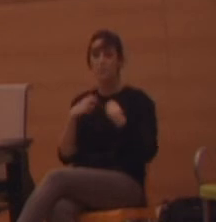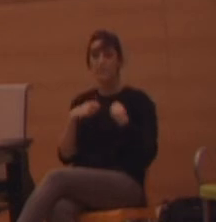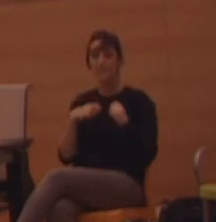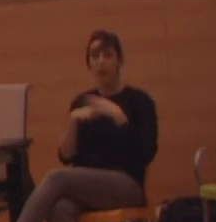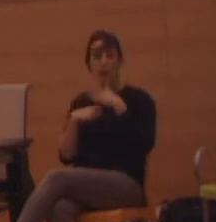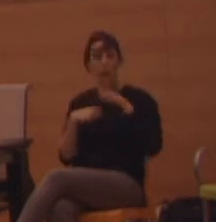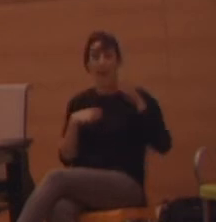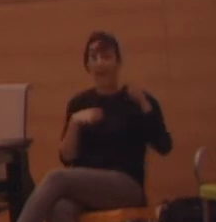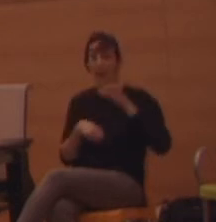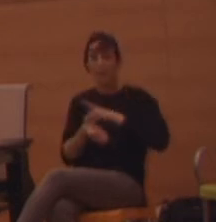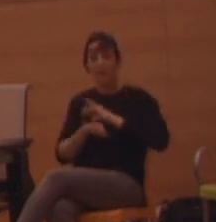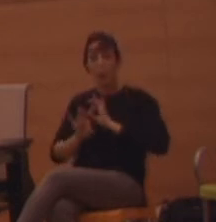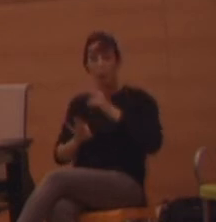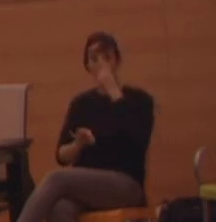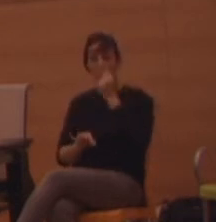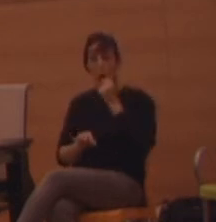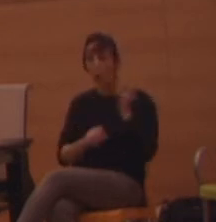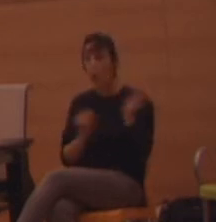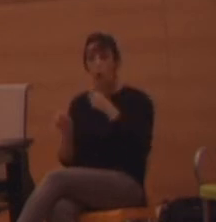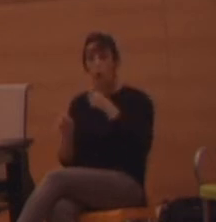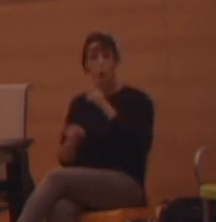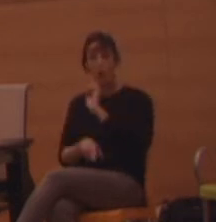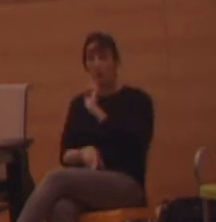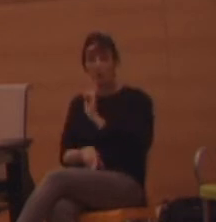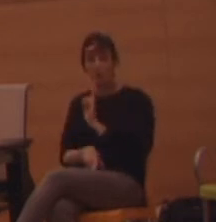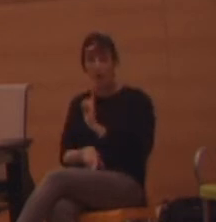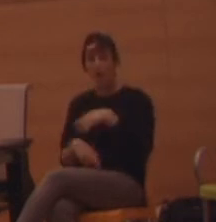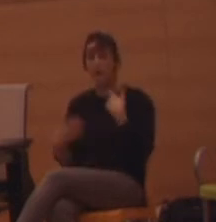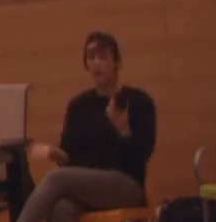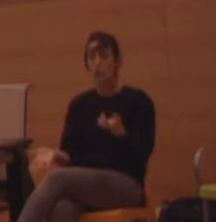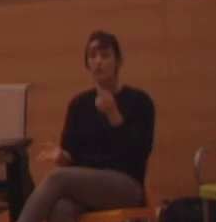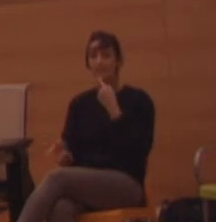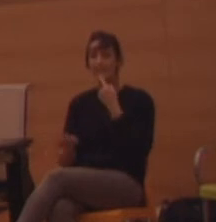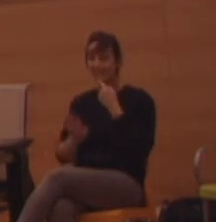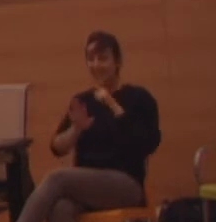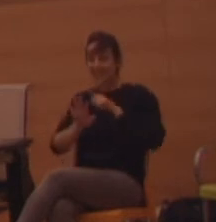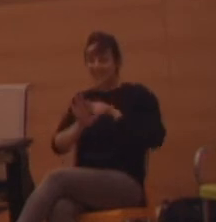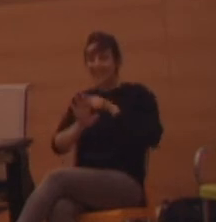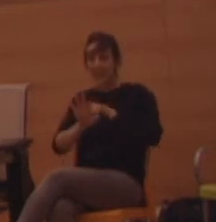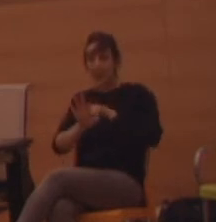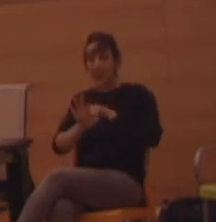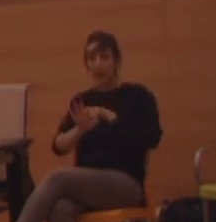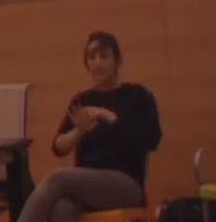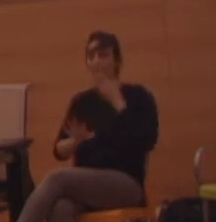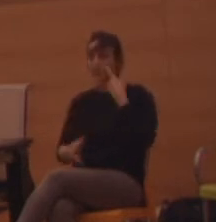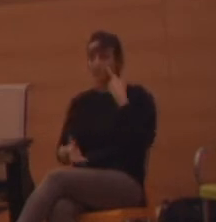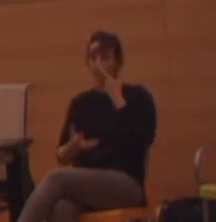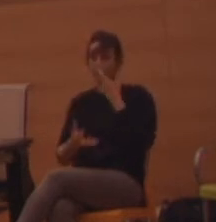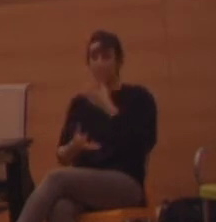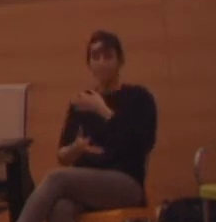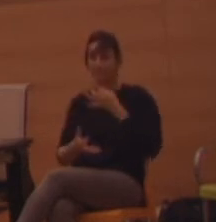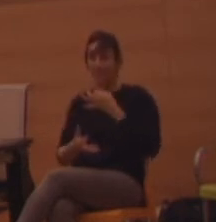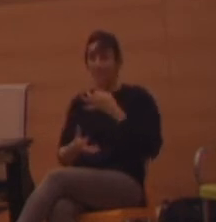Llevaba ahí las cabezas del tercer, cuarto y quinto meta prácticamente expuestas, se tocaban con la pinza perfectamente, y